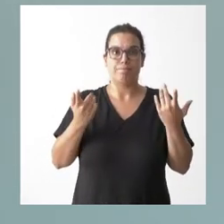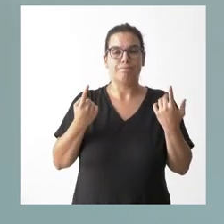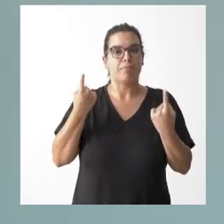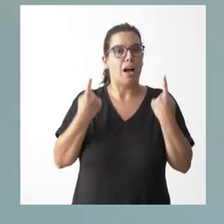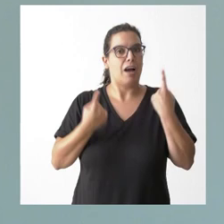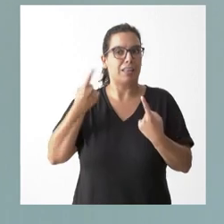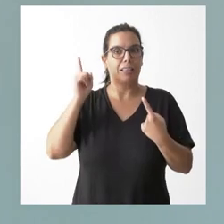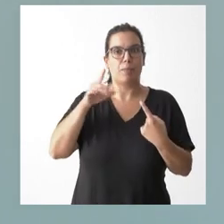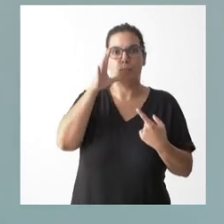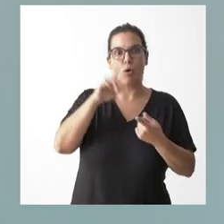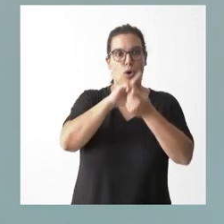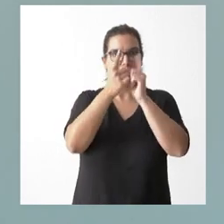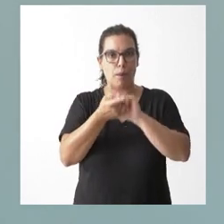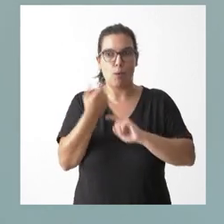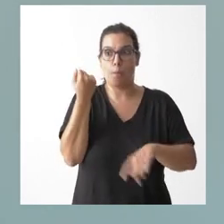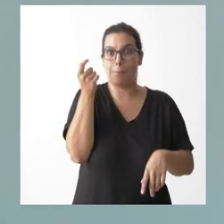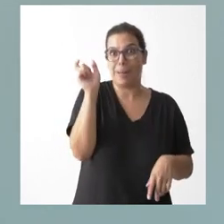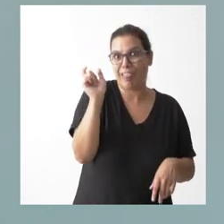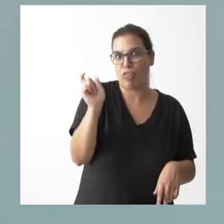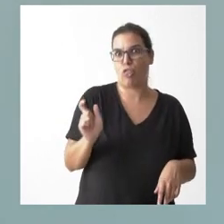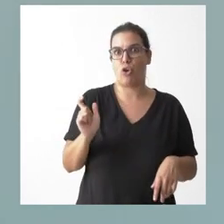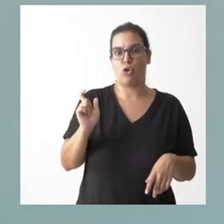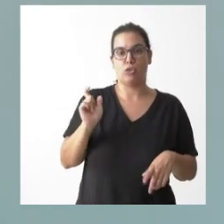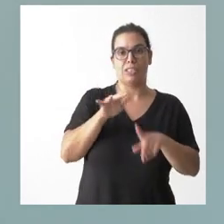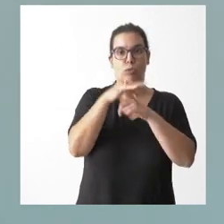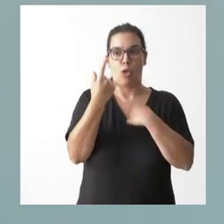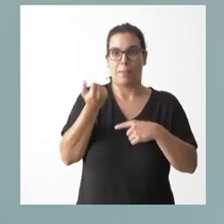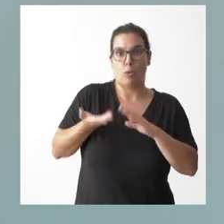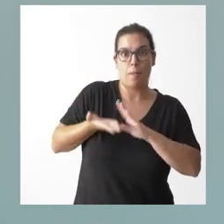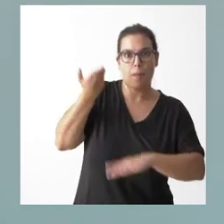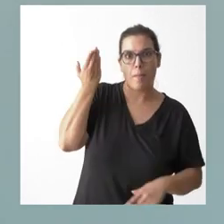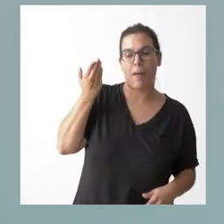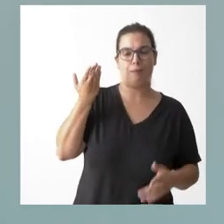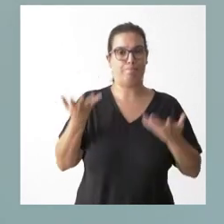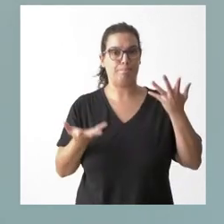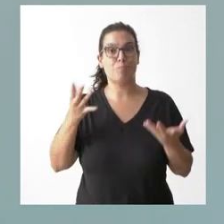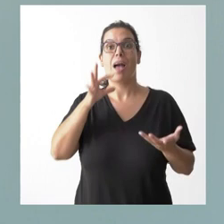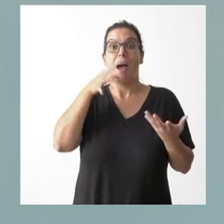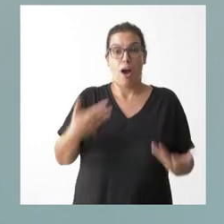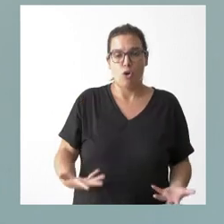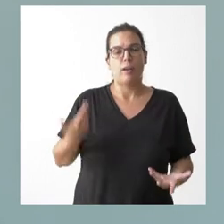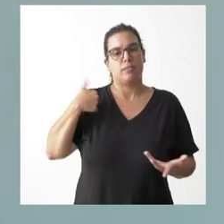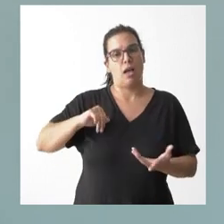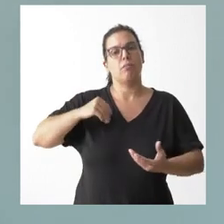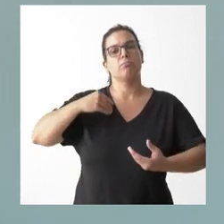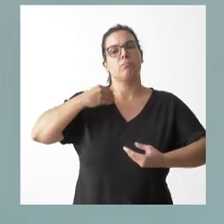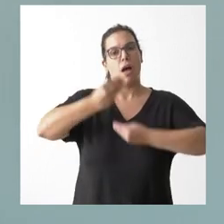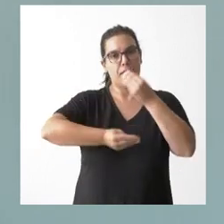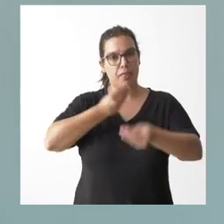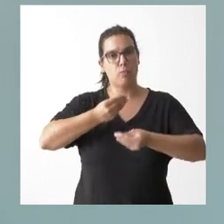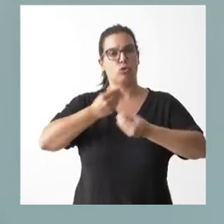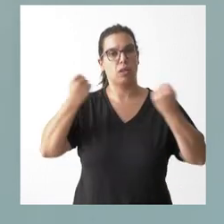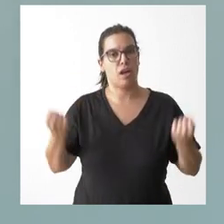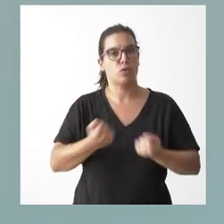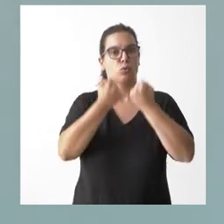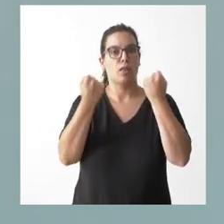por el cambio en los precios y por la situación de la inflación, y procedemos ahora a llevar a cabo esta actuación conforme a lo que